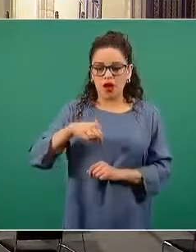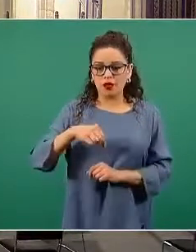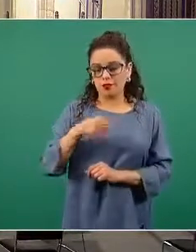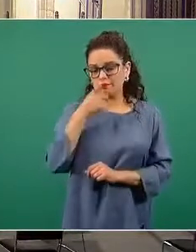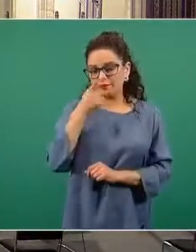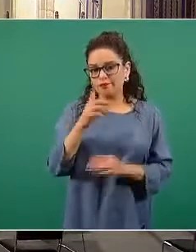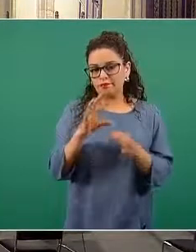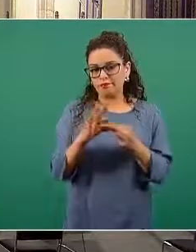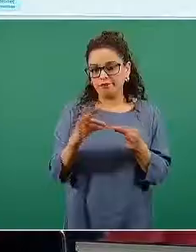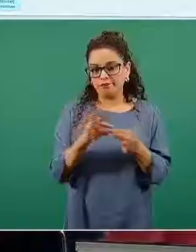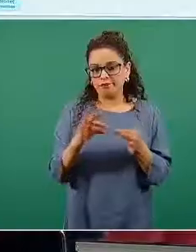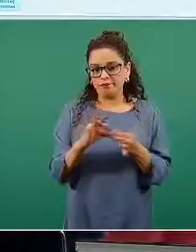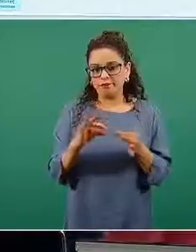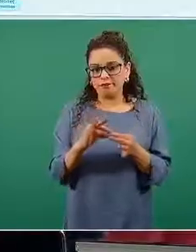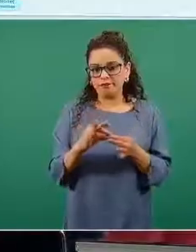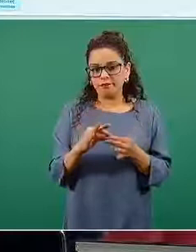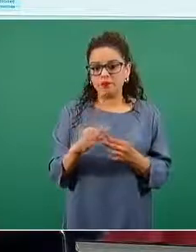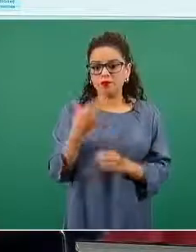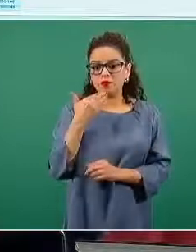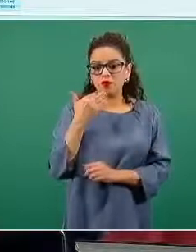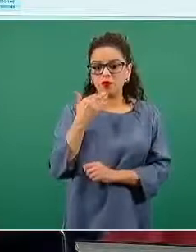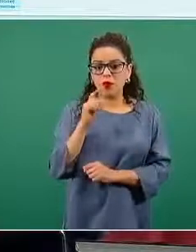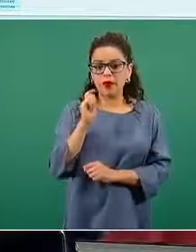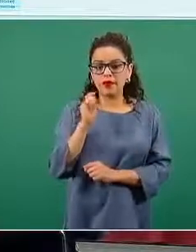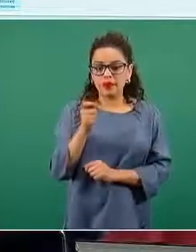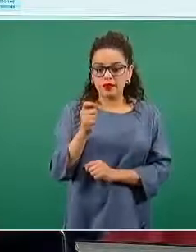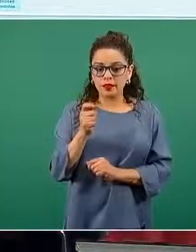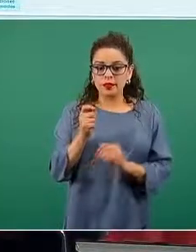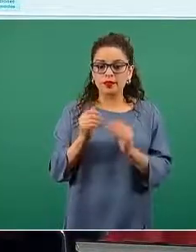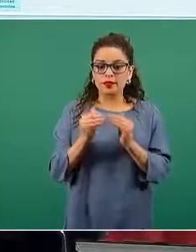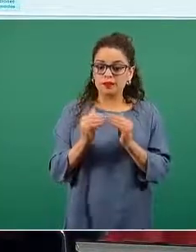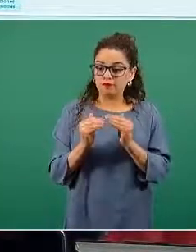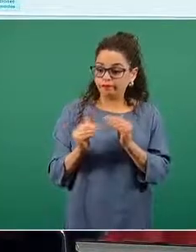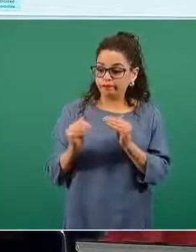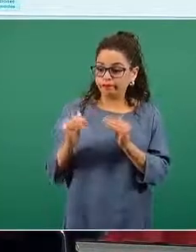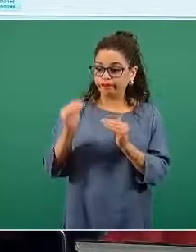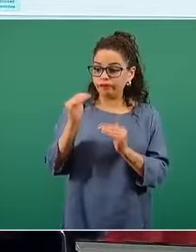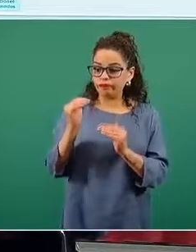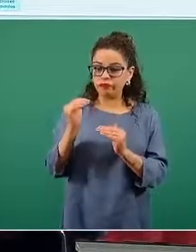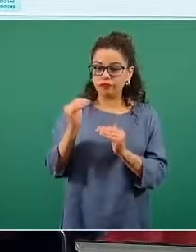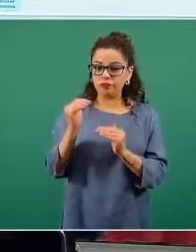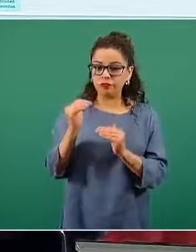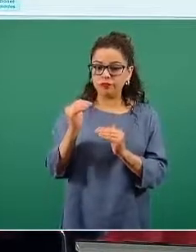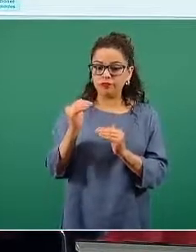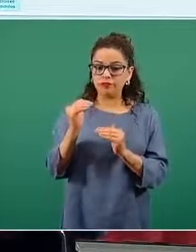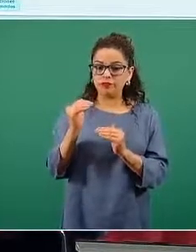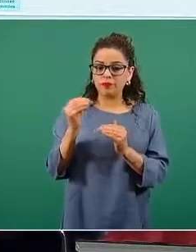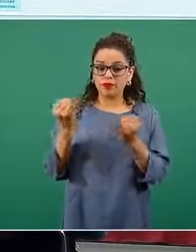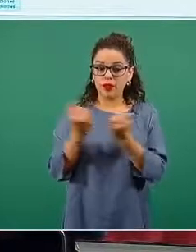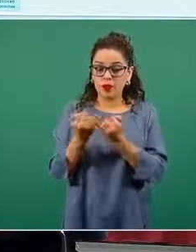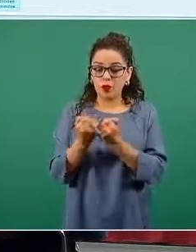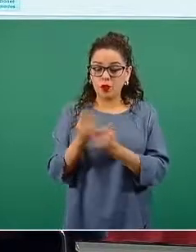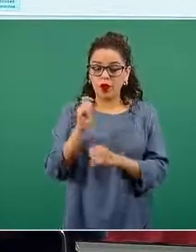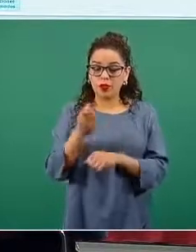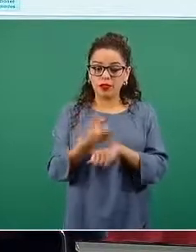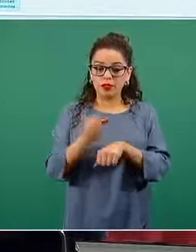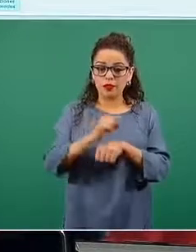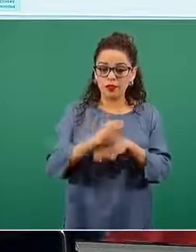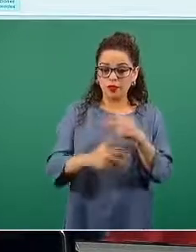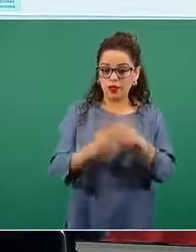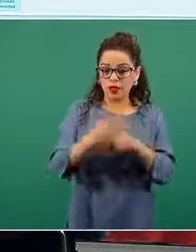no teníamos un incremento o una tendencia ascendente como la que sí tenemos entre la semana 13 y 14,